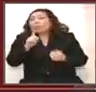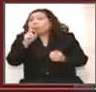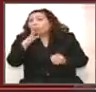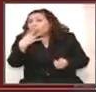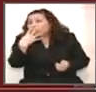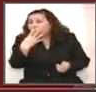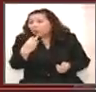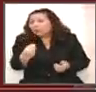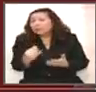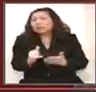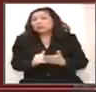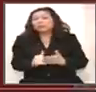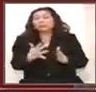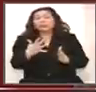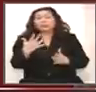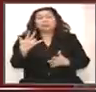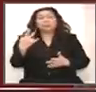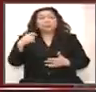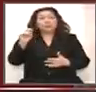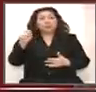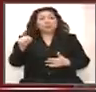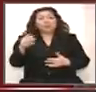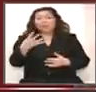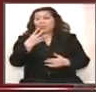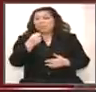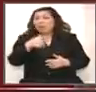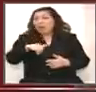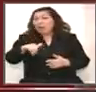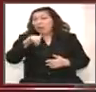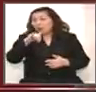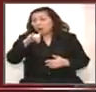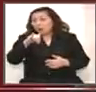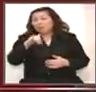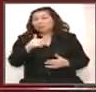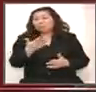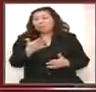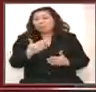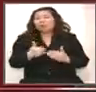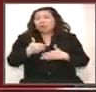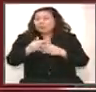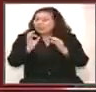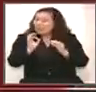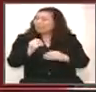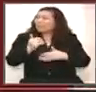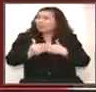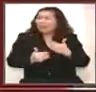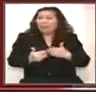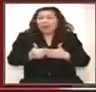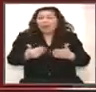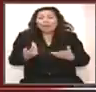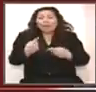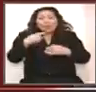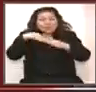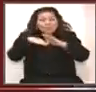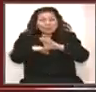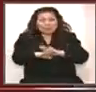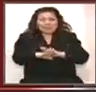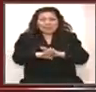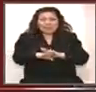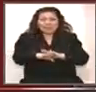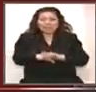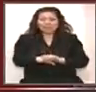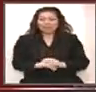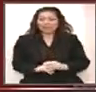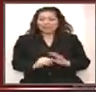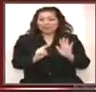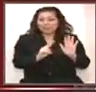El 86.5% había consumido alcohol regular o continuamente antes de su internamiento,